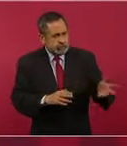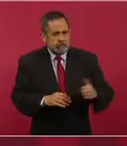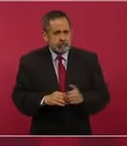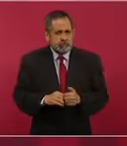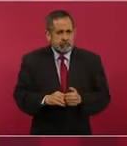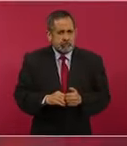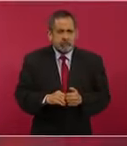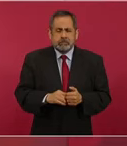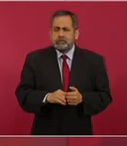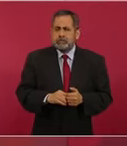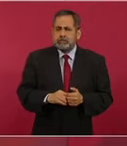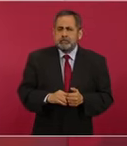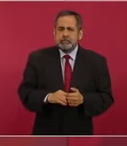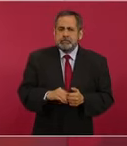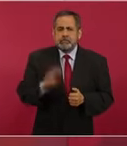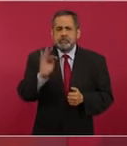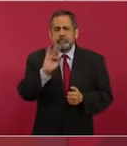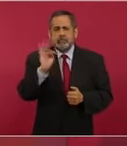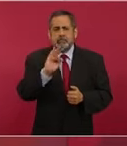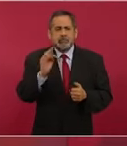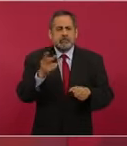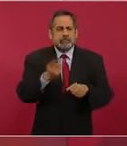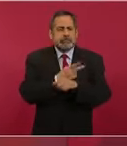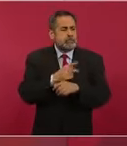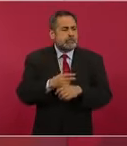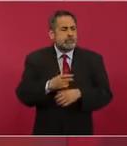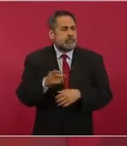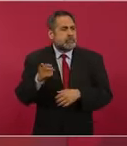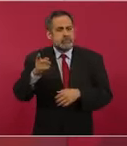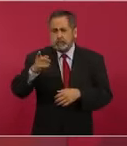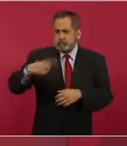¿y qué pasa con los que se van a trabajar